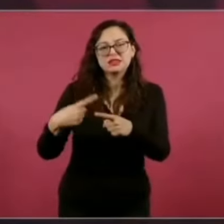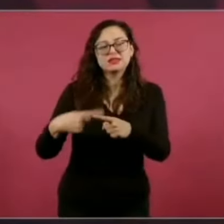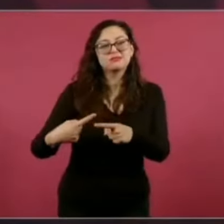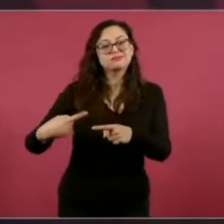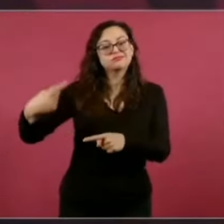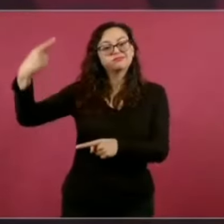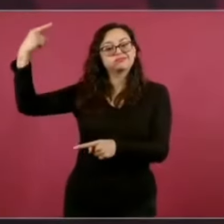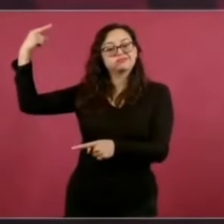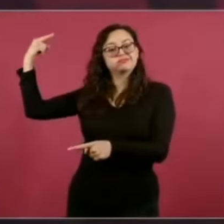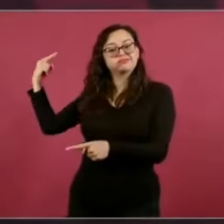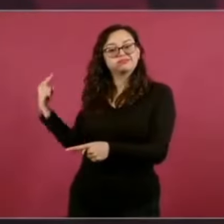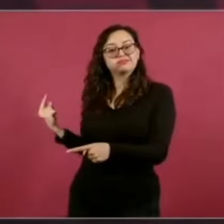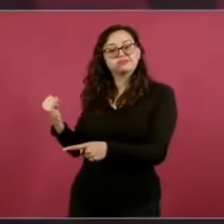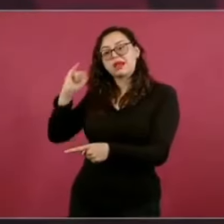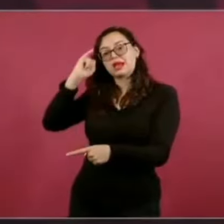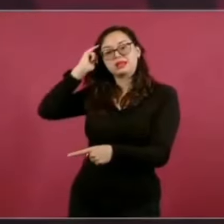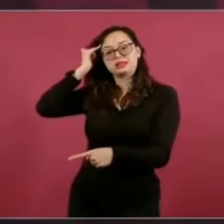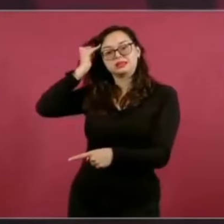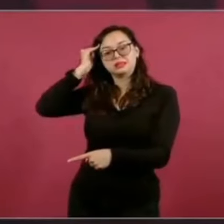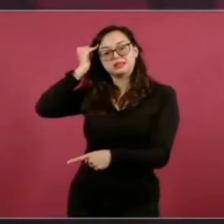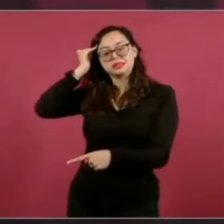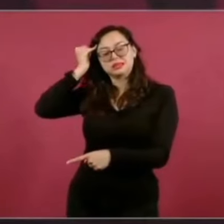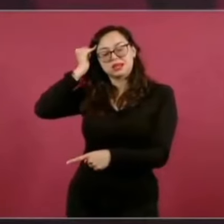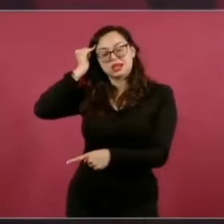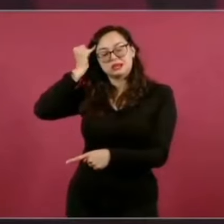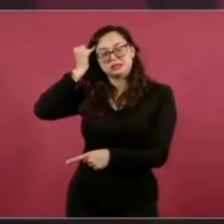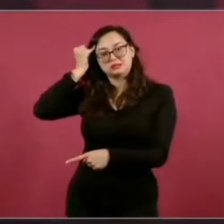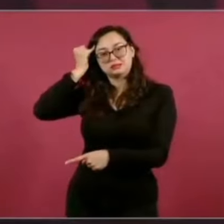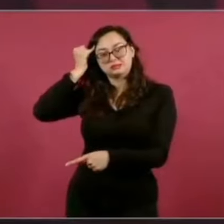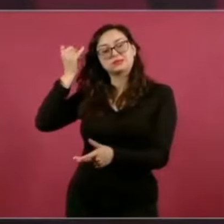No quiere decir que no llegó